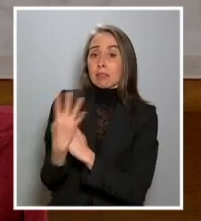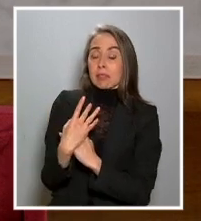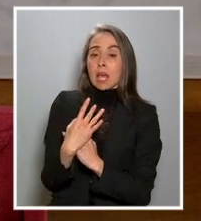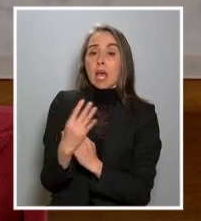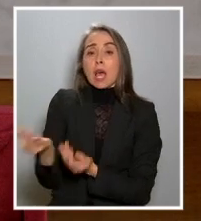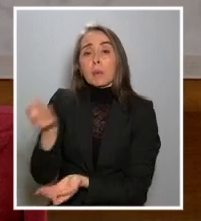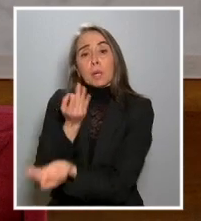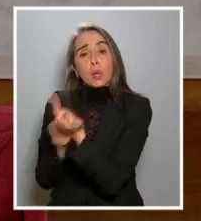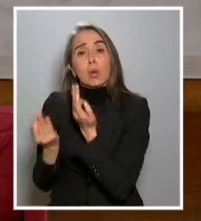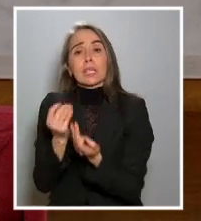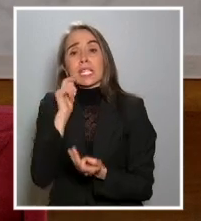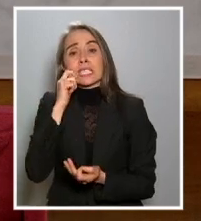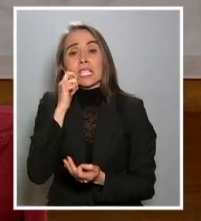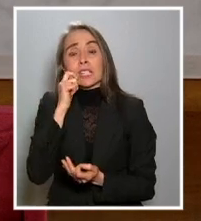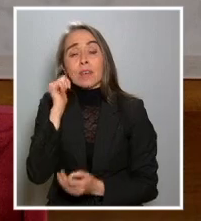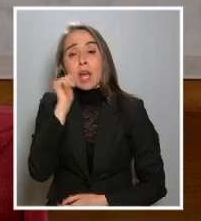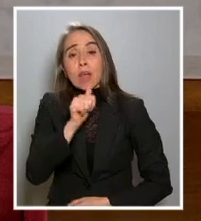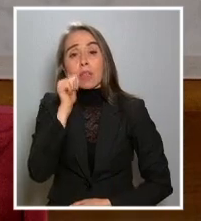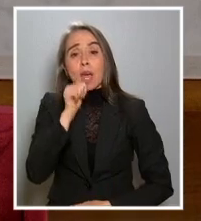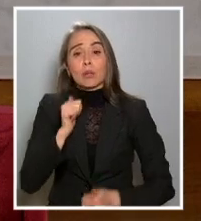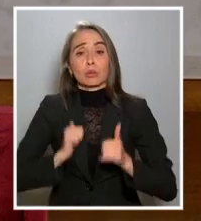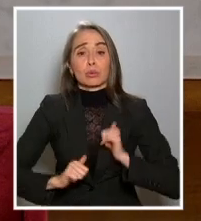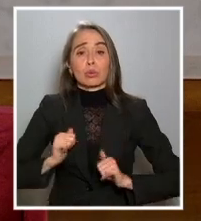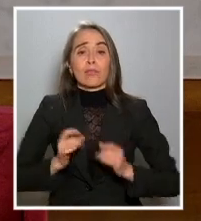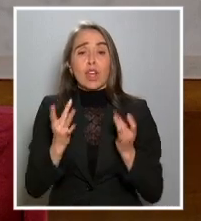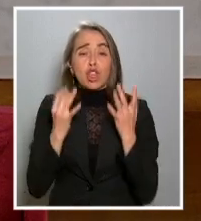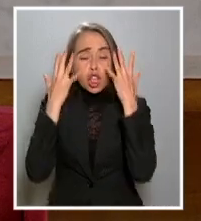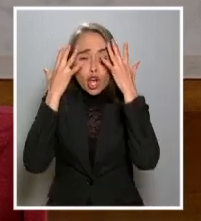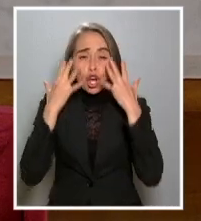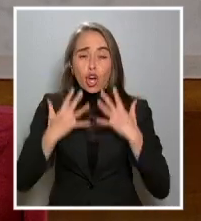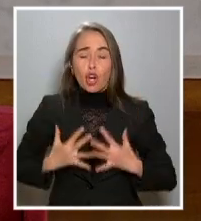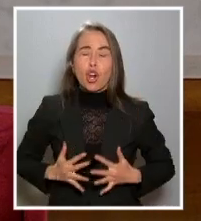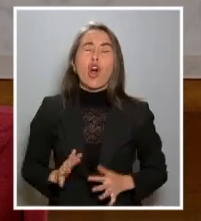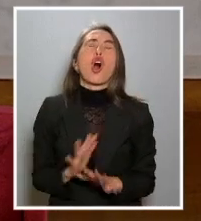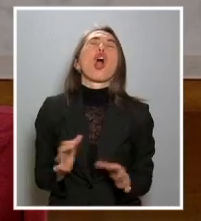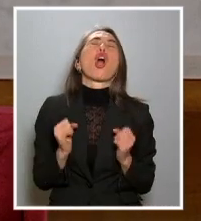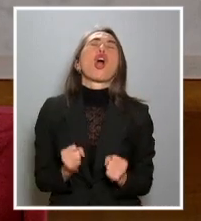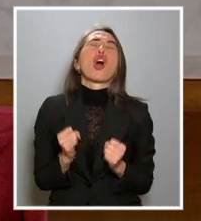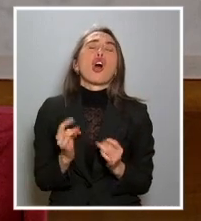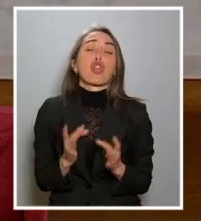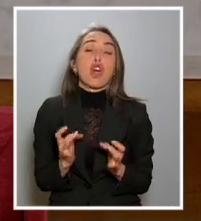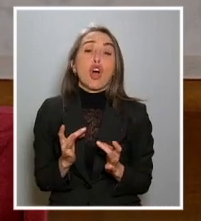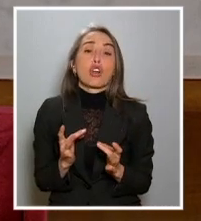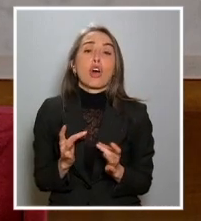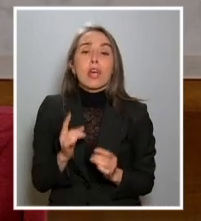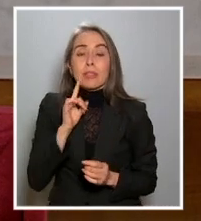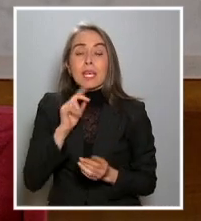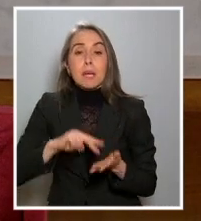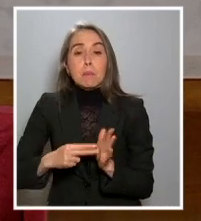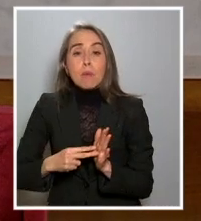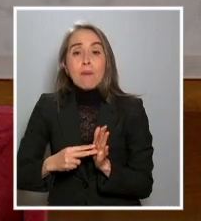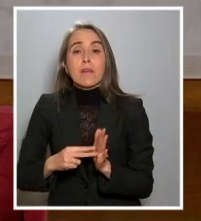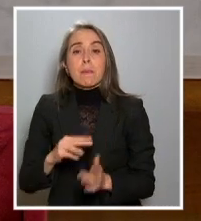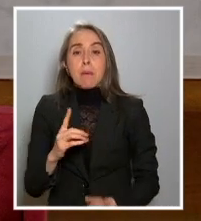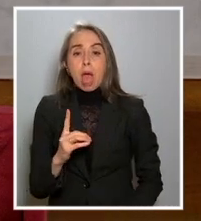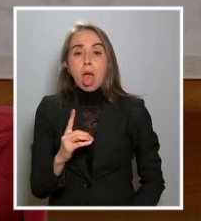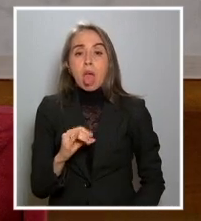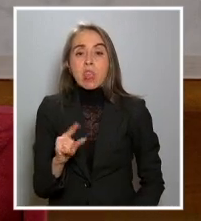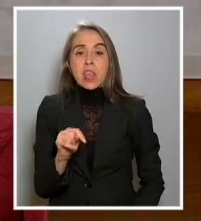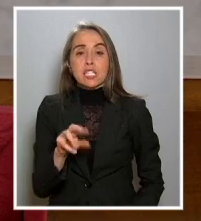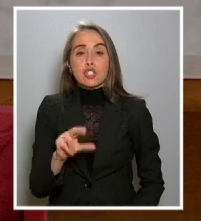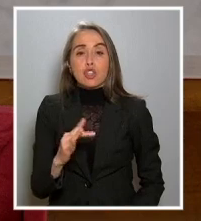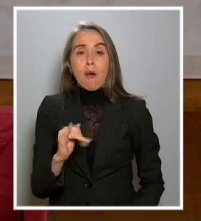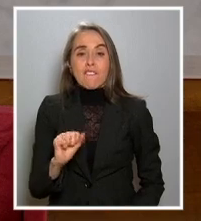que significa padecer a diario dolores físicos atroces por una distrofia muscular que